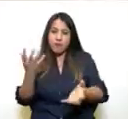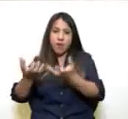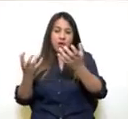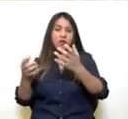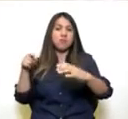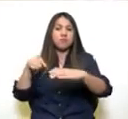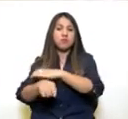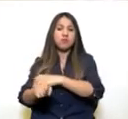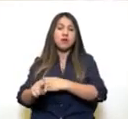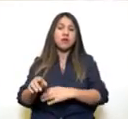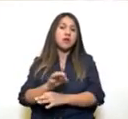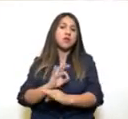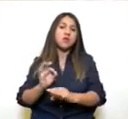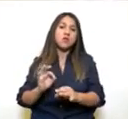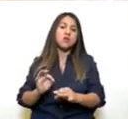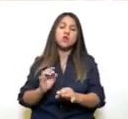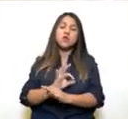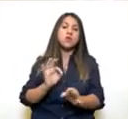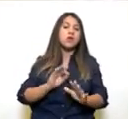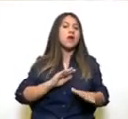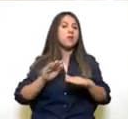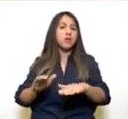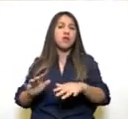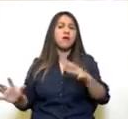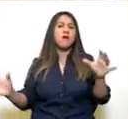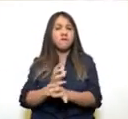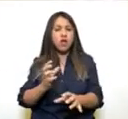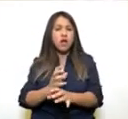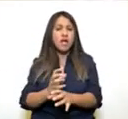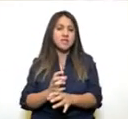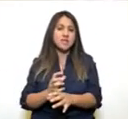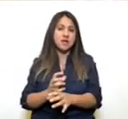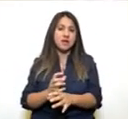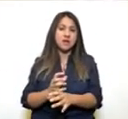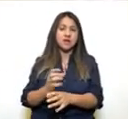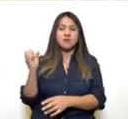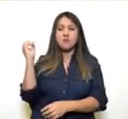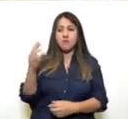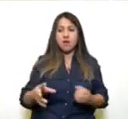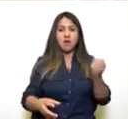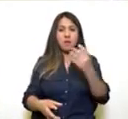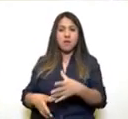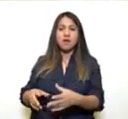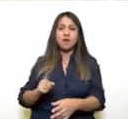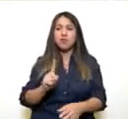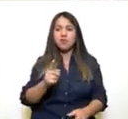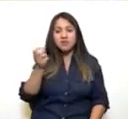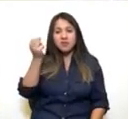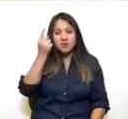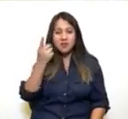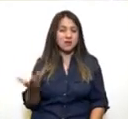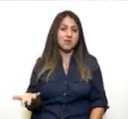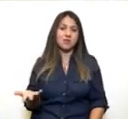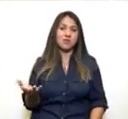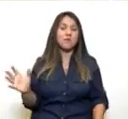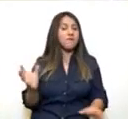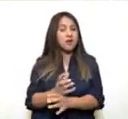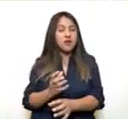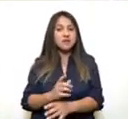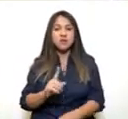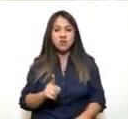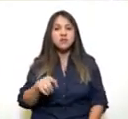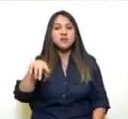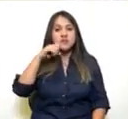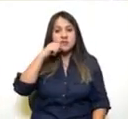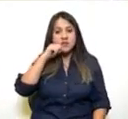nunca eran para ohl la violencia nunca la no lo entiendo no lo entiendo porque es un